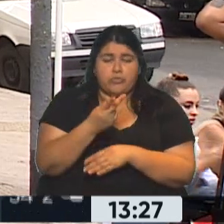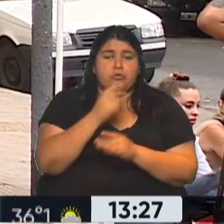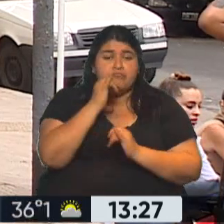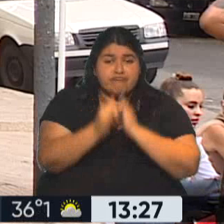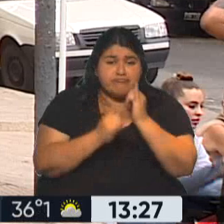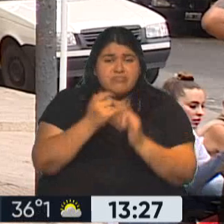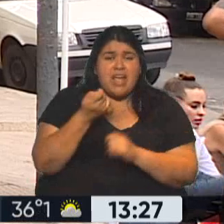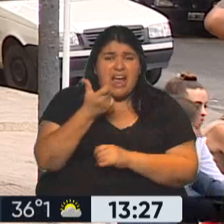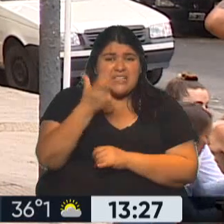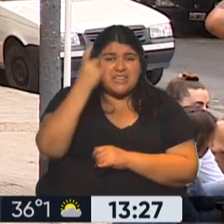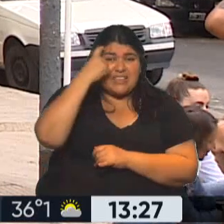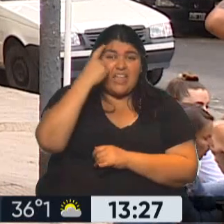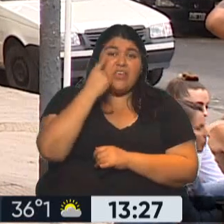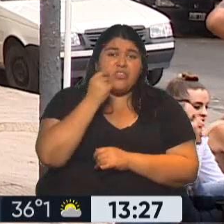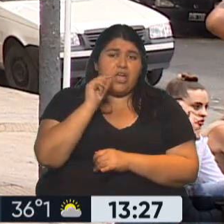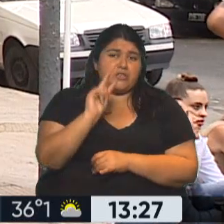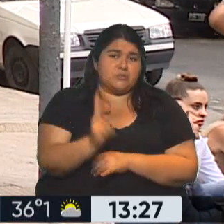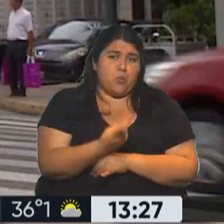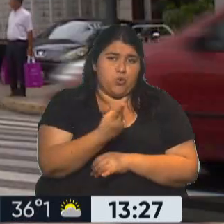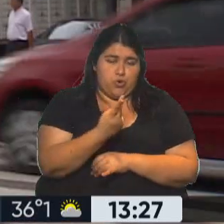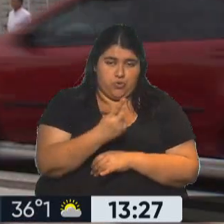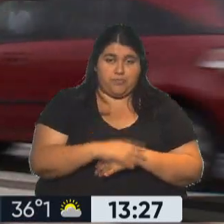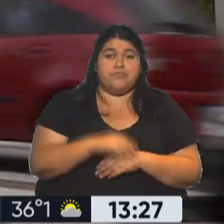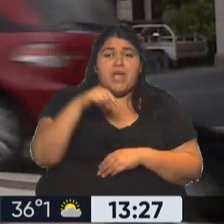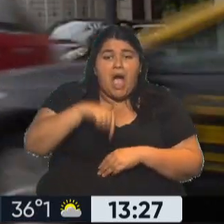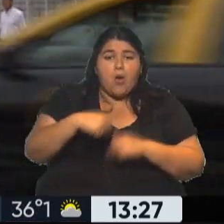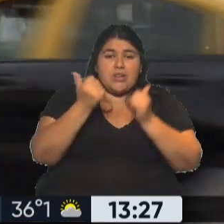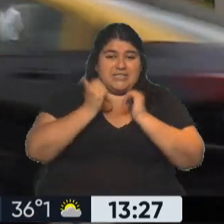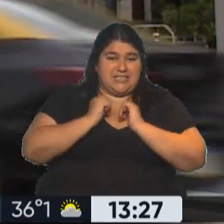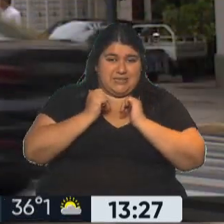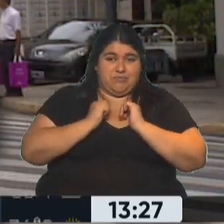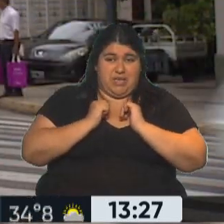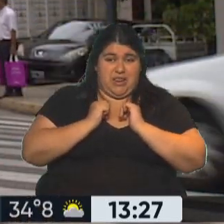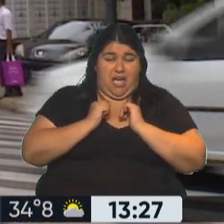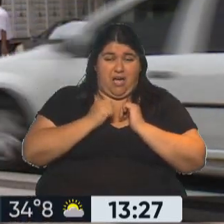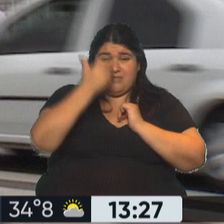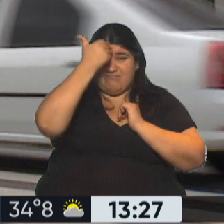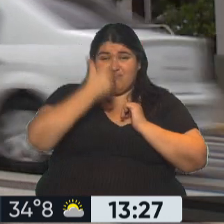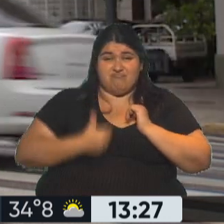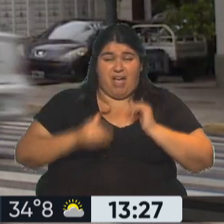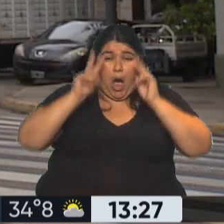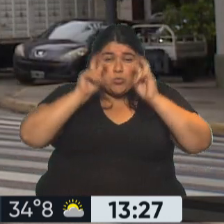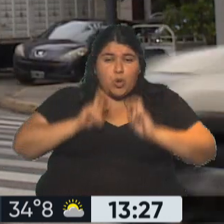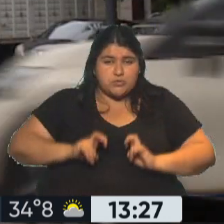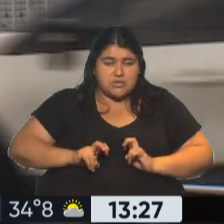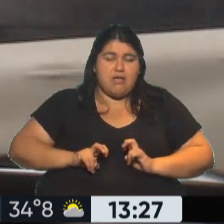menos 10 días de fallecidos. Ahora se esperan los resultados de la autopsia para